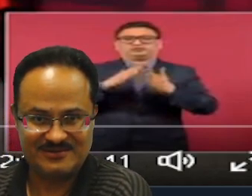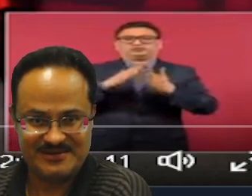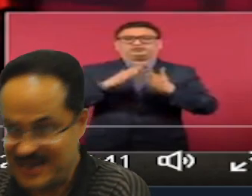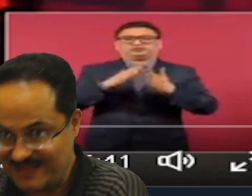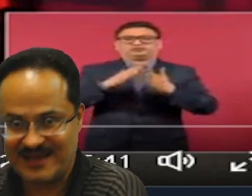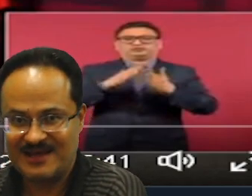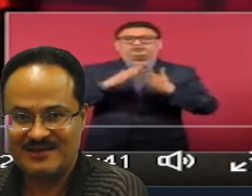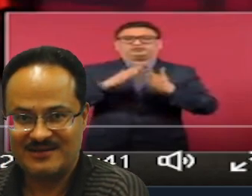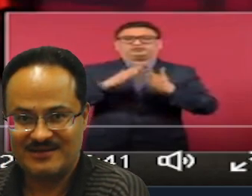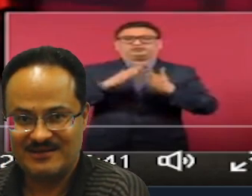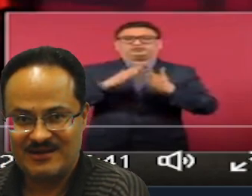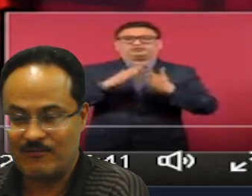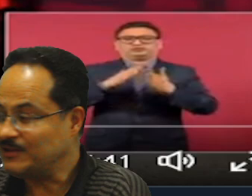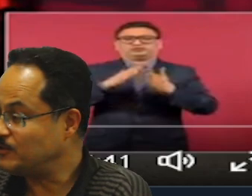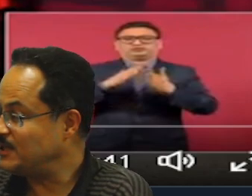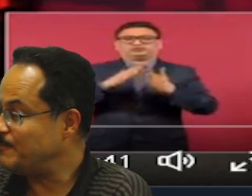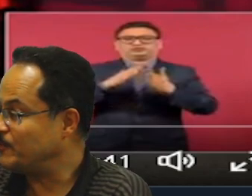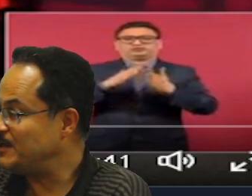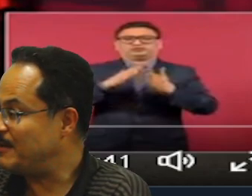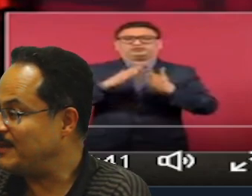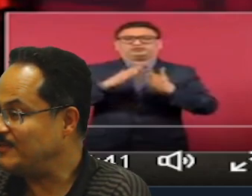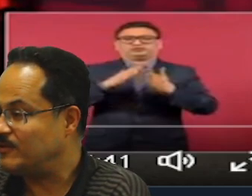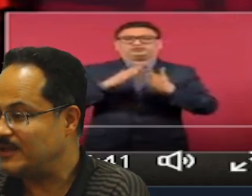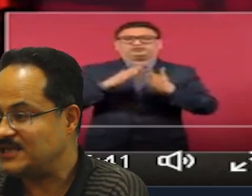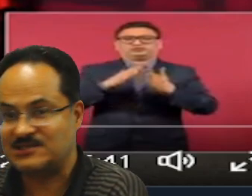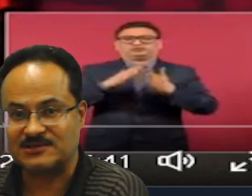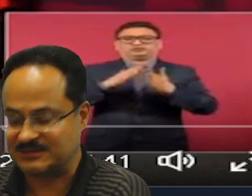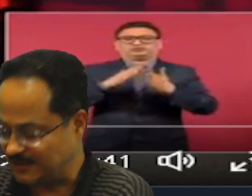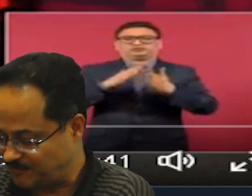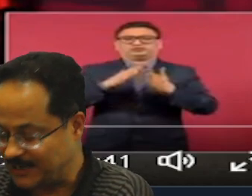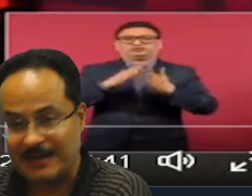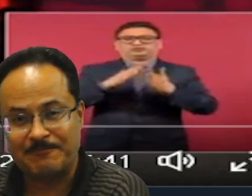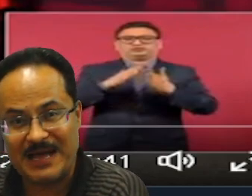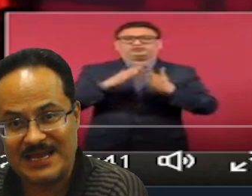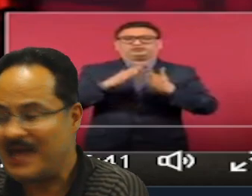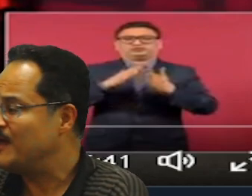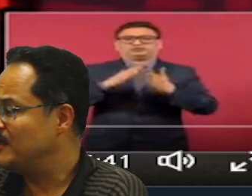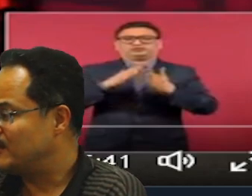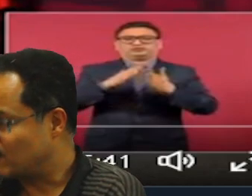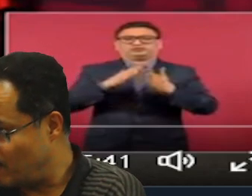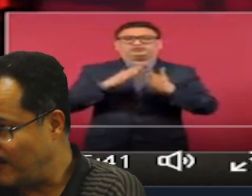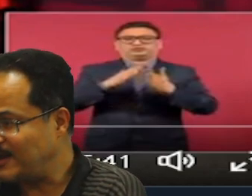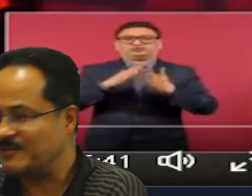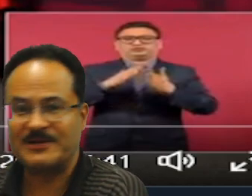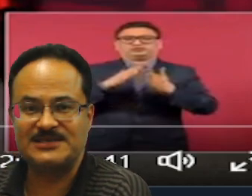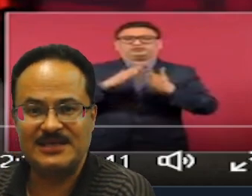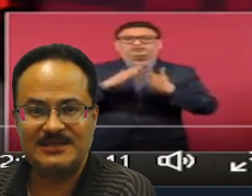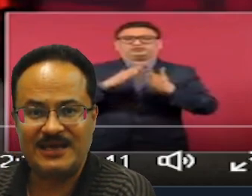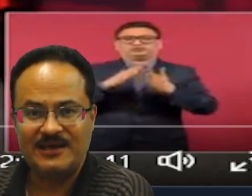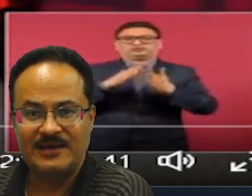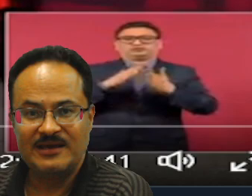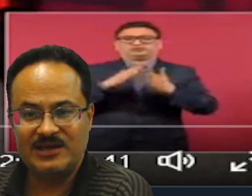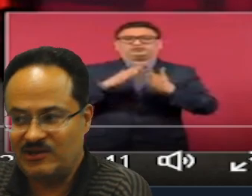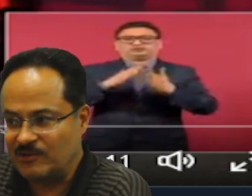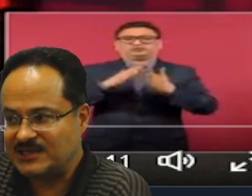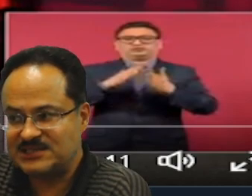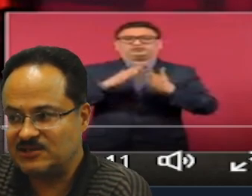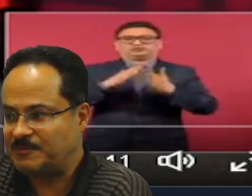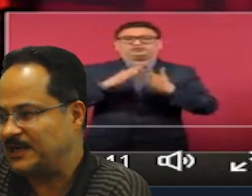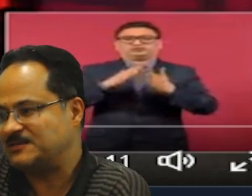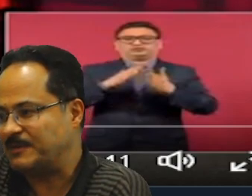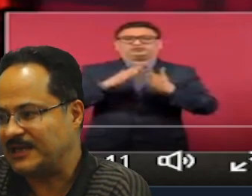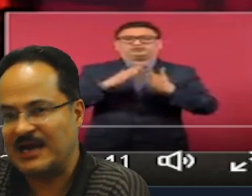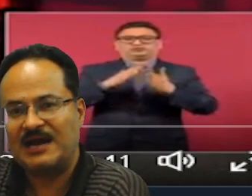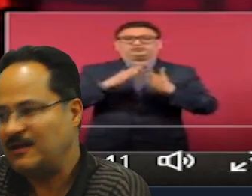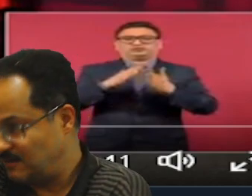nada cuánto tiempo lleva hablando de esto tanto en campaña como ahora de presidente y no